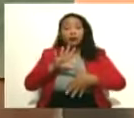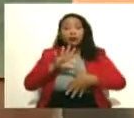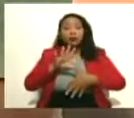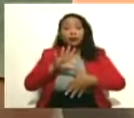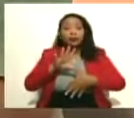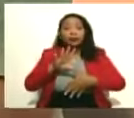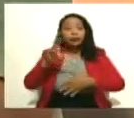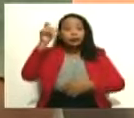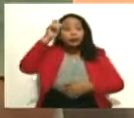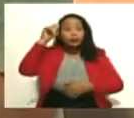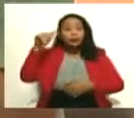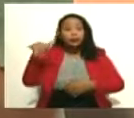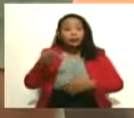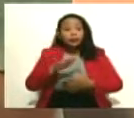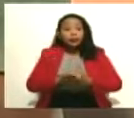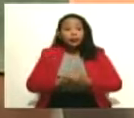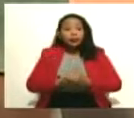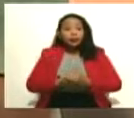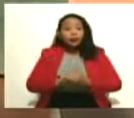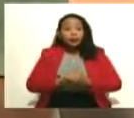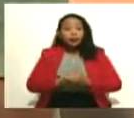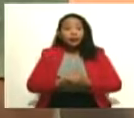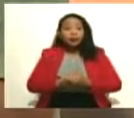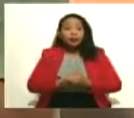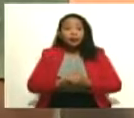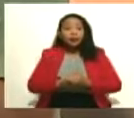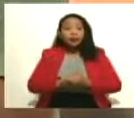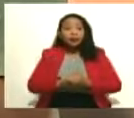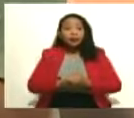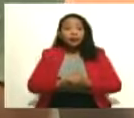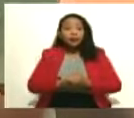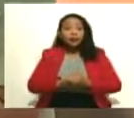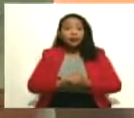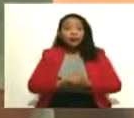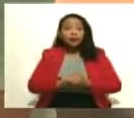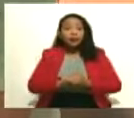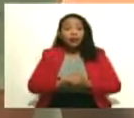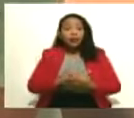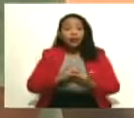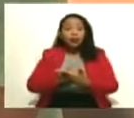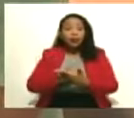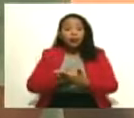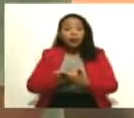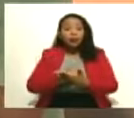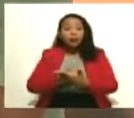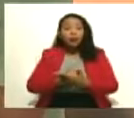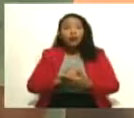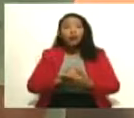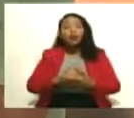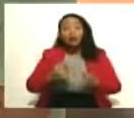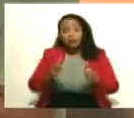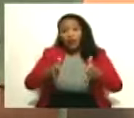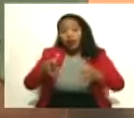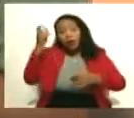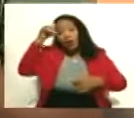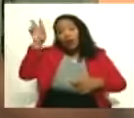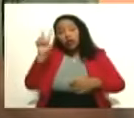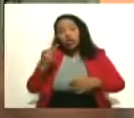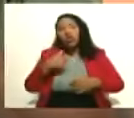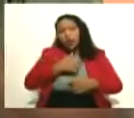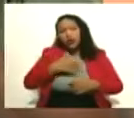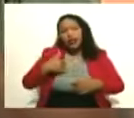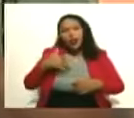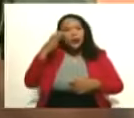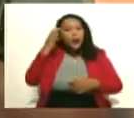pueblo que ha sobrevivido a las más grandes dificultades y esta batalla también la va a ganar el pueblo de Venezuela. Yo quisiera que